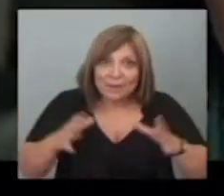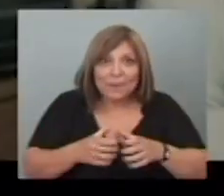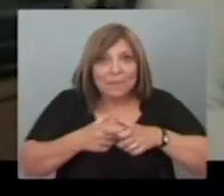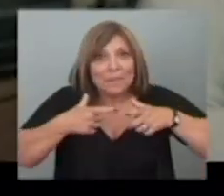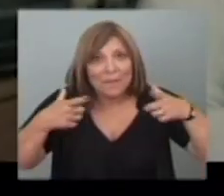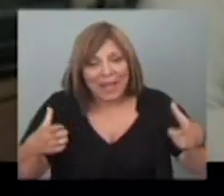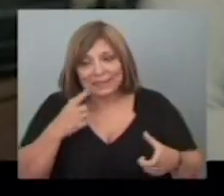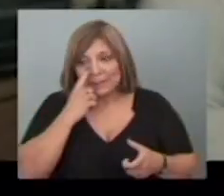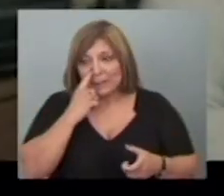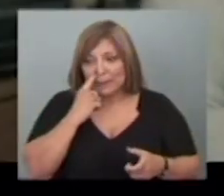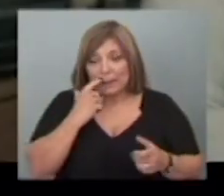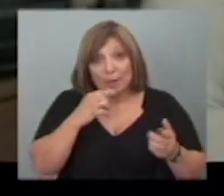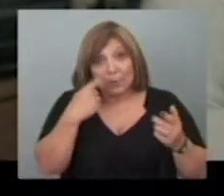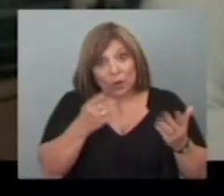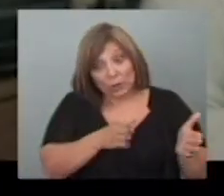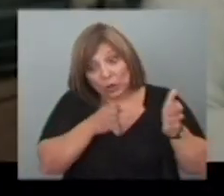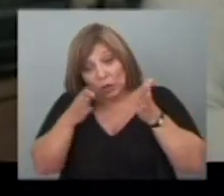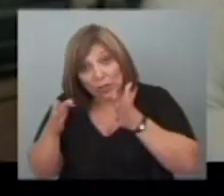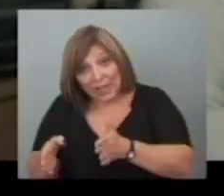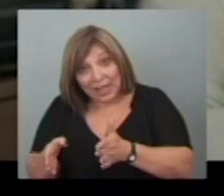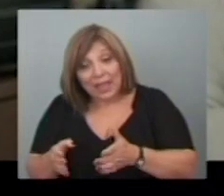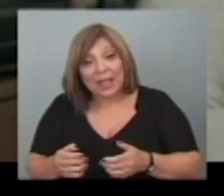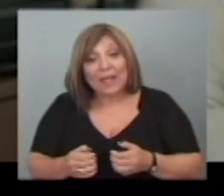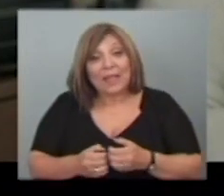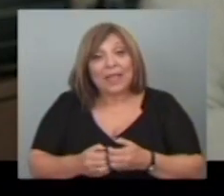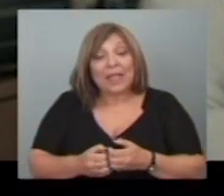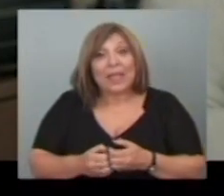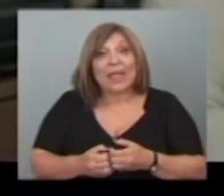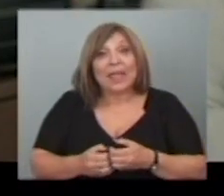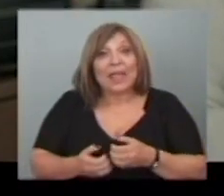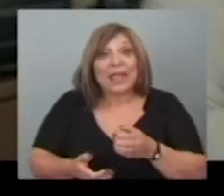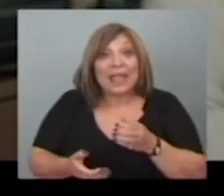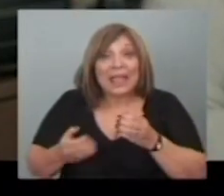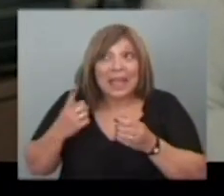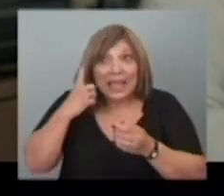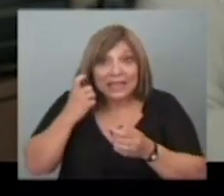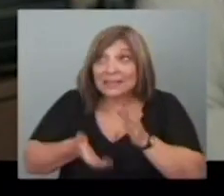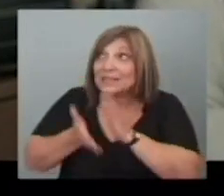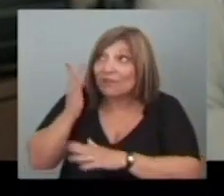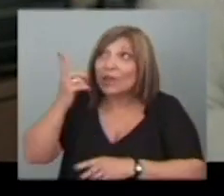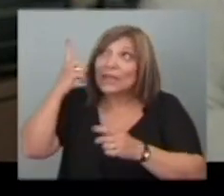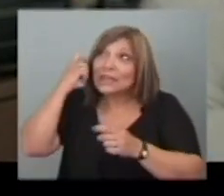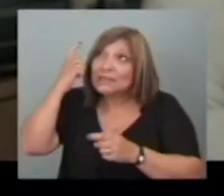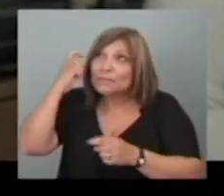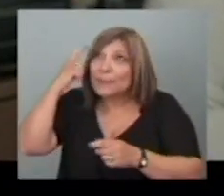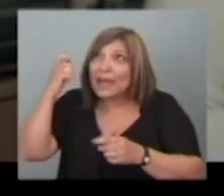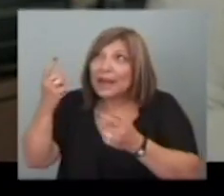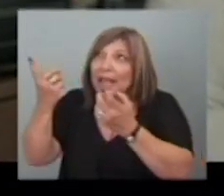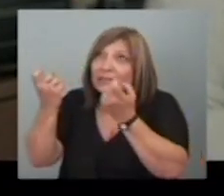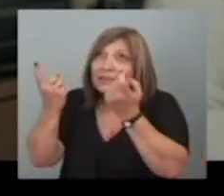lado, los migrantes han tenido experiencias en general ricas.